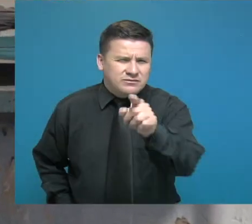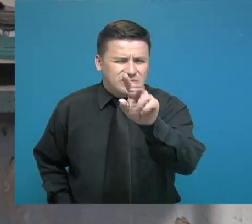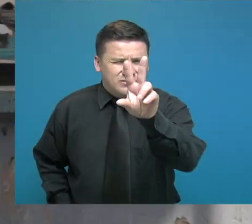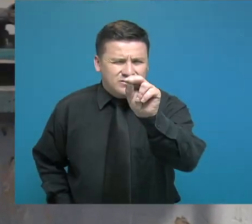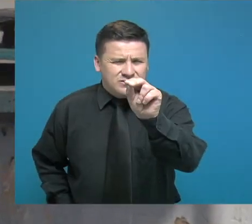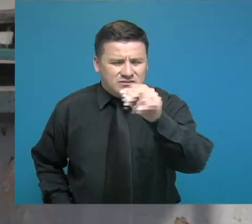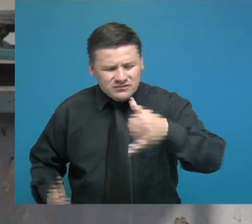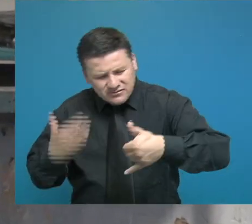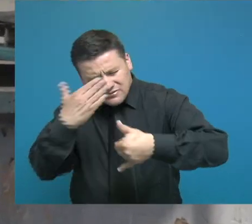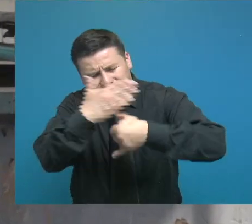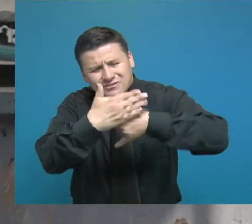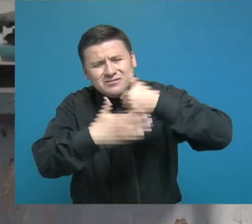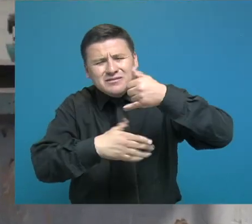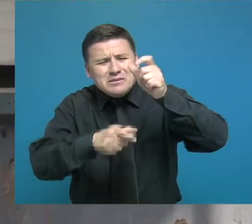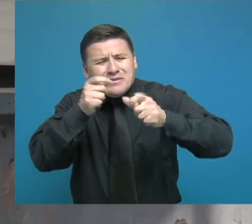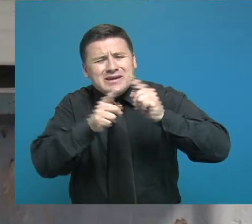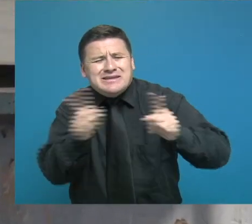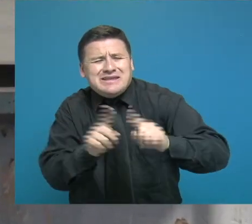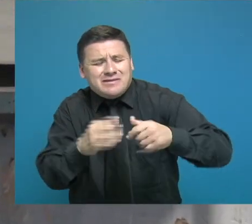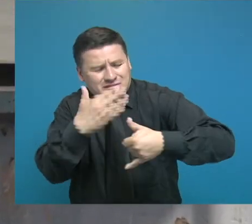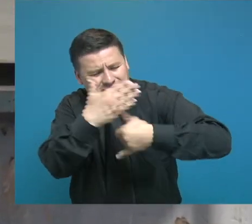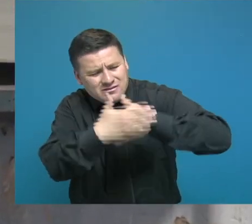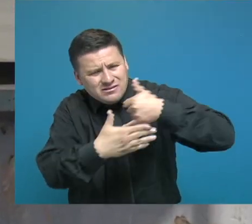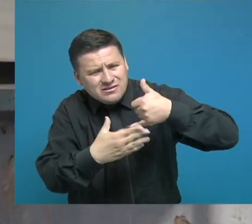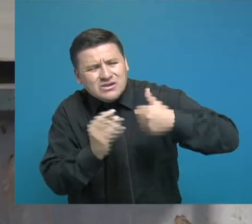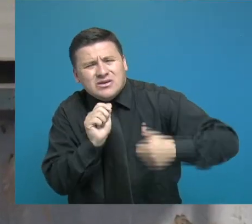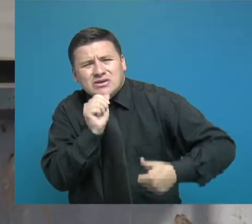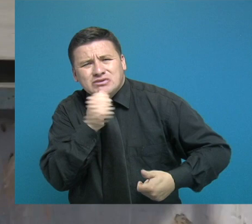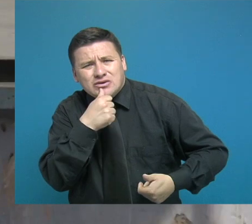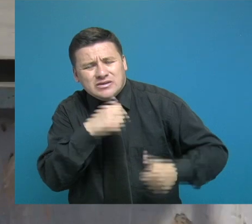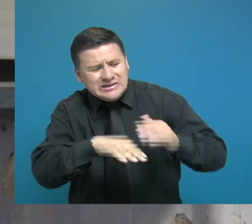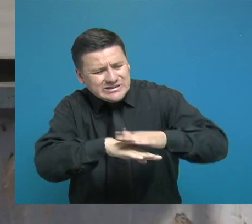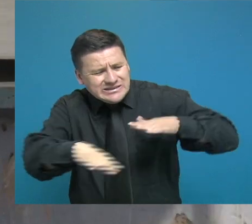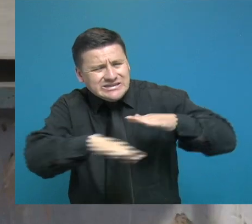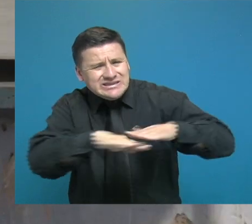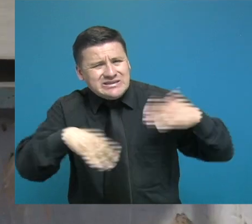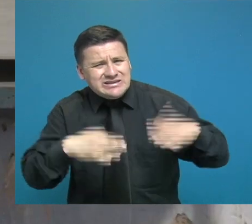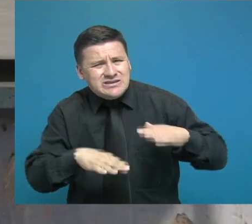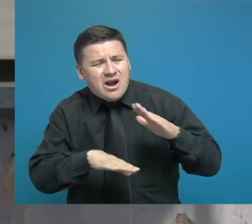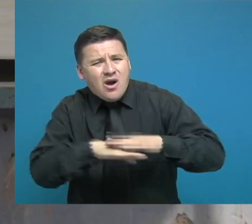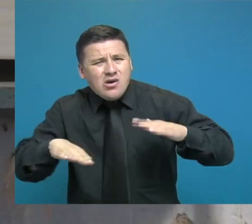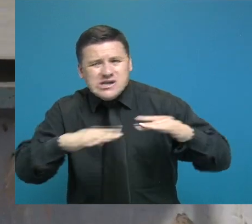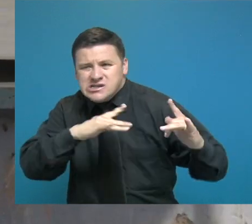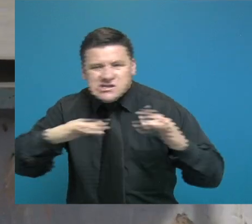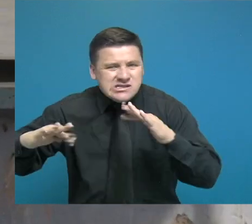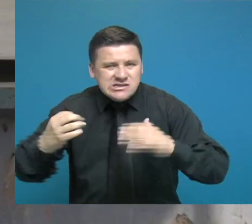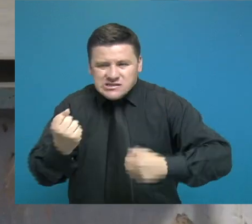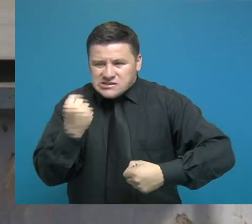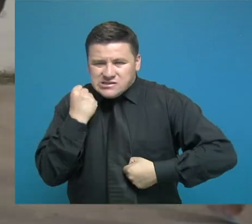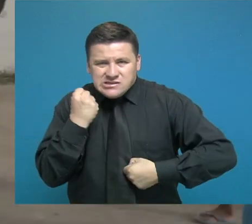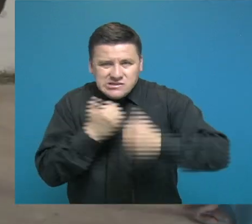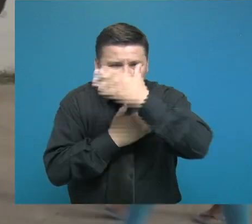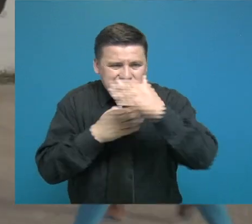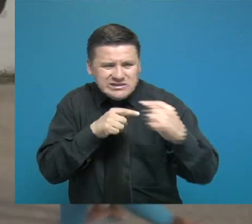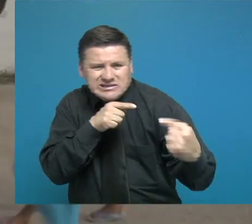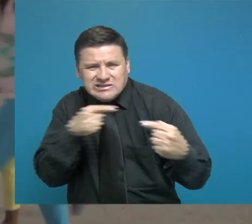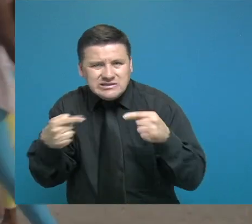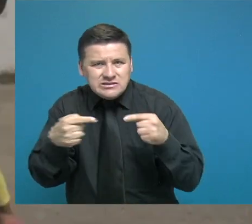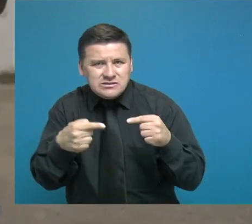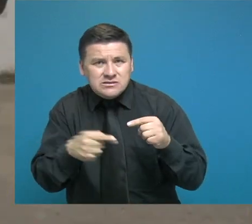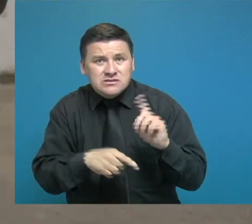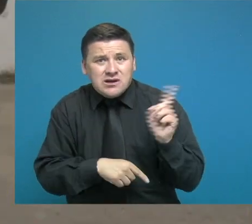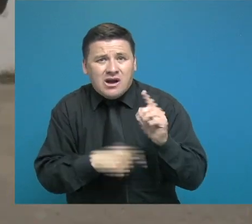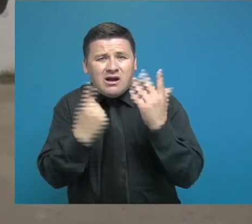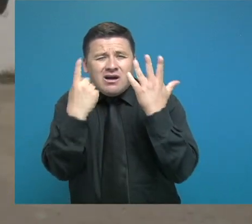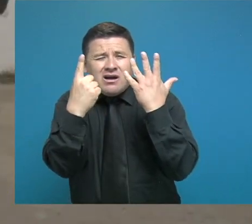No es de extrañar que un país diverso como Colombia sufra consecuencias también diversas de su conflicto armado. Un conflicto que ya